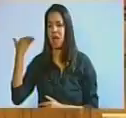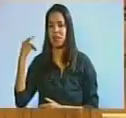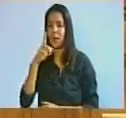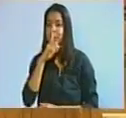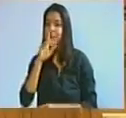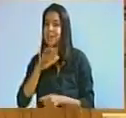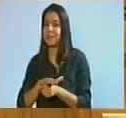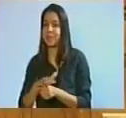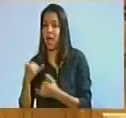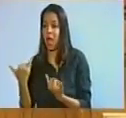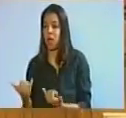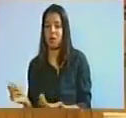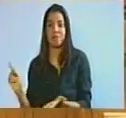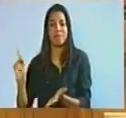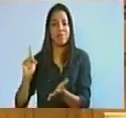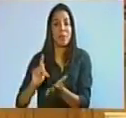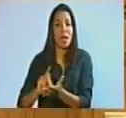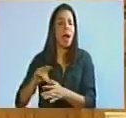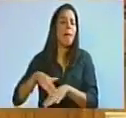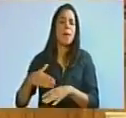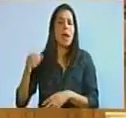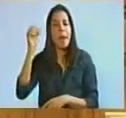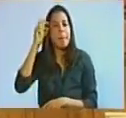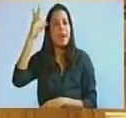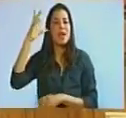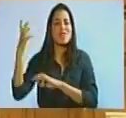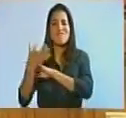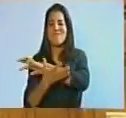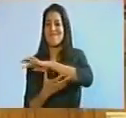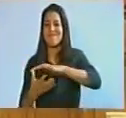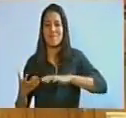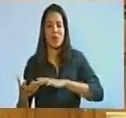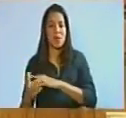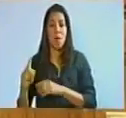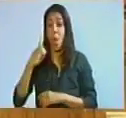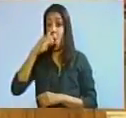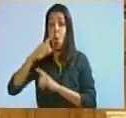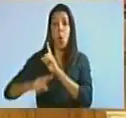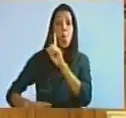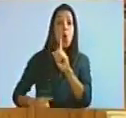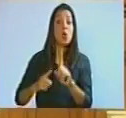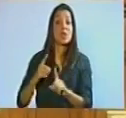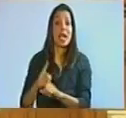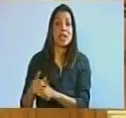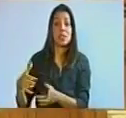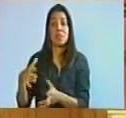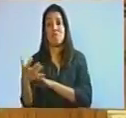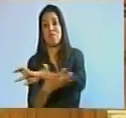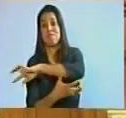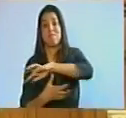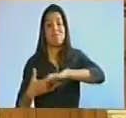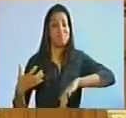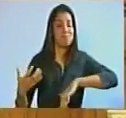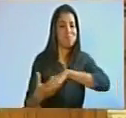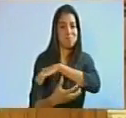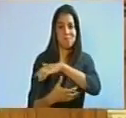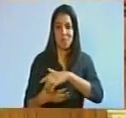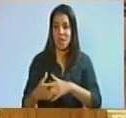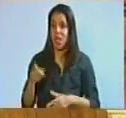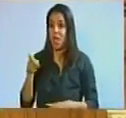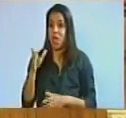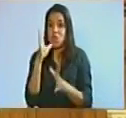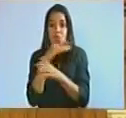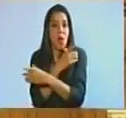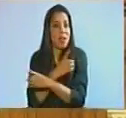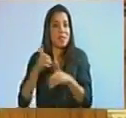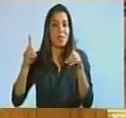gobierno ha entrado también en crisis y no tiene ni siquiera un año en el gobierno, dado precisamente su carácter antidemocrático. Y